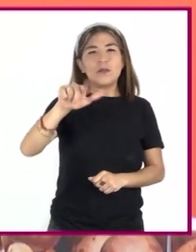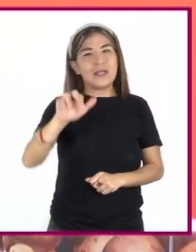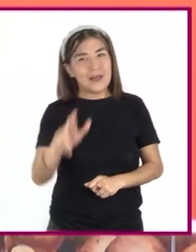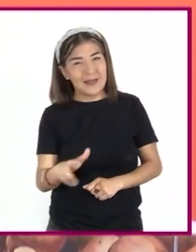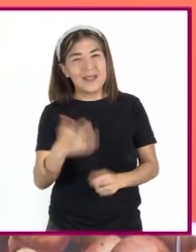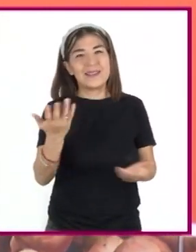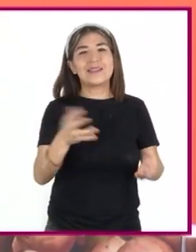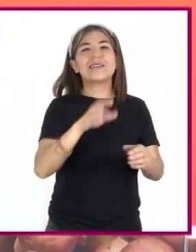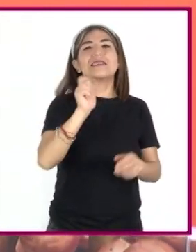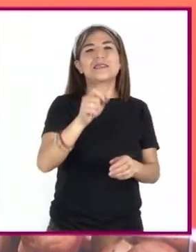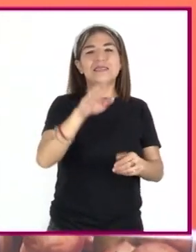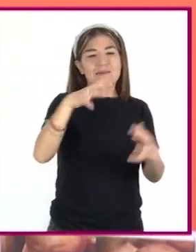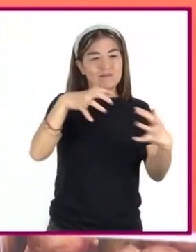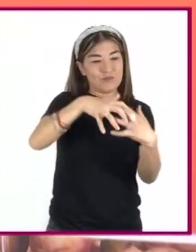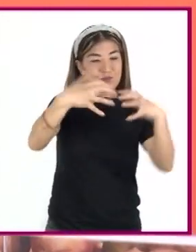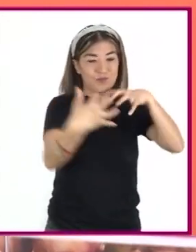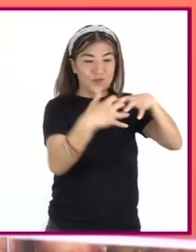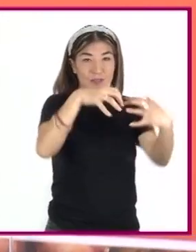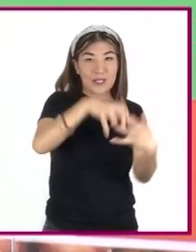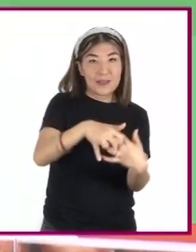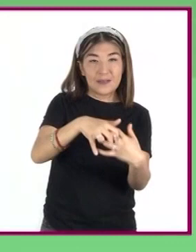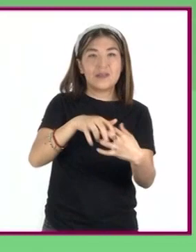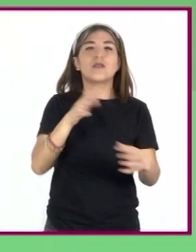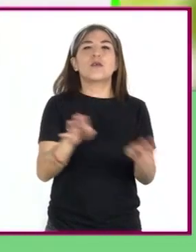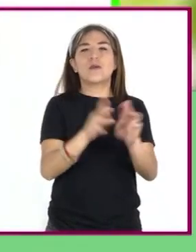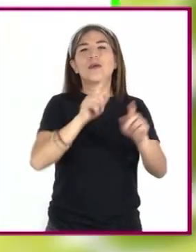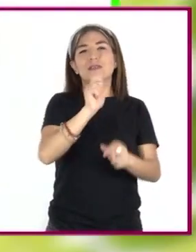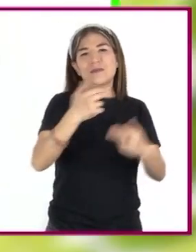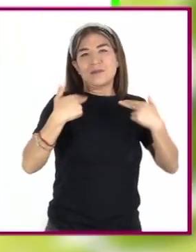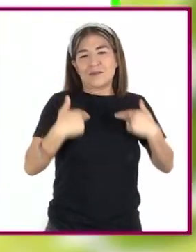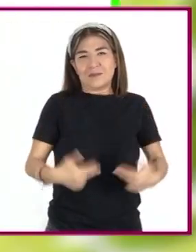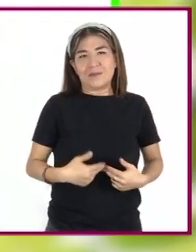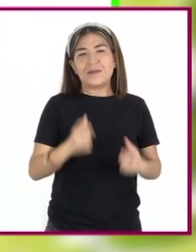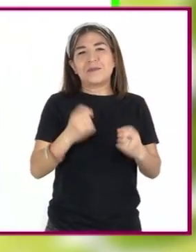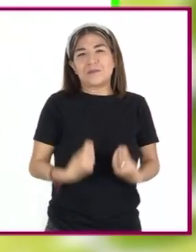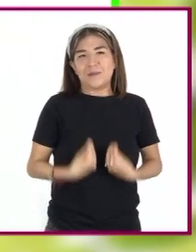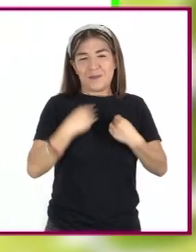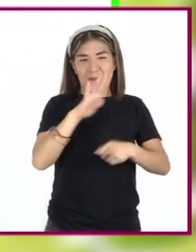tejido, órgano, sistema y ser vivo.